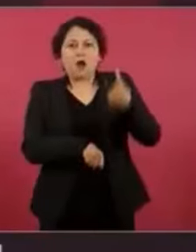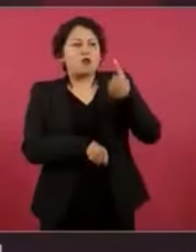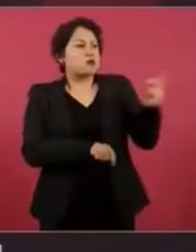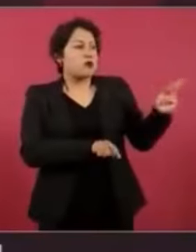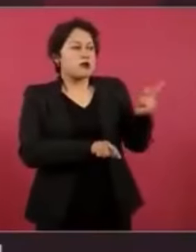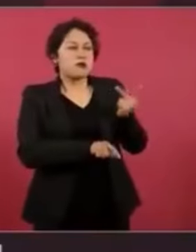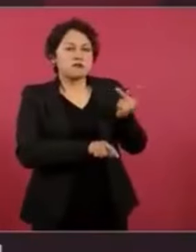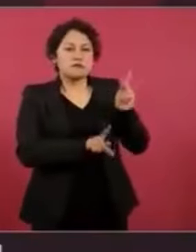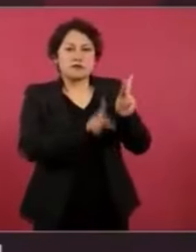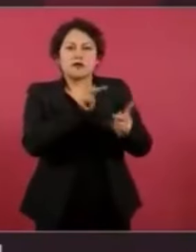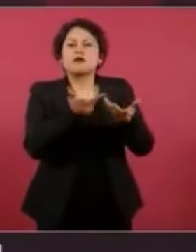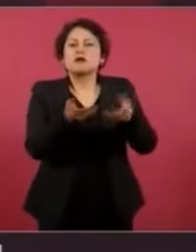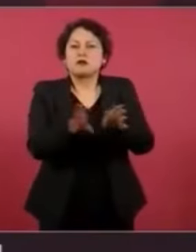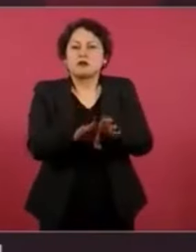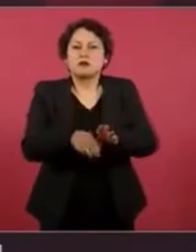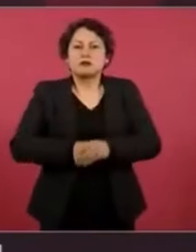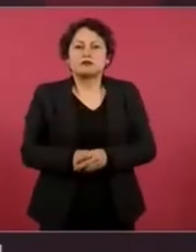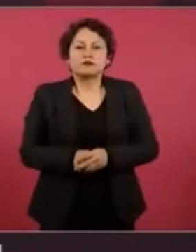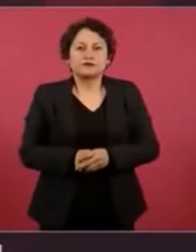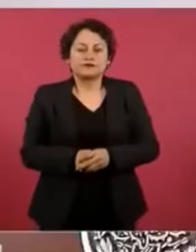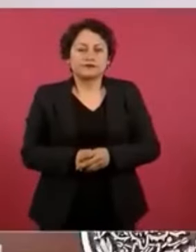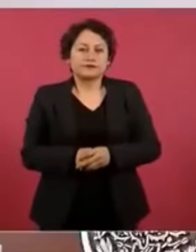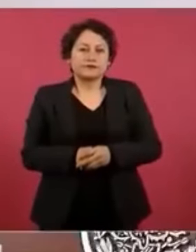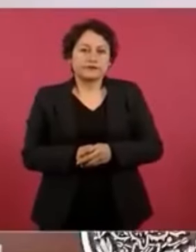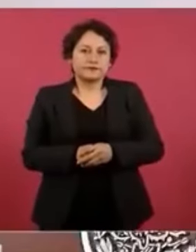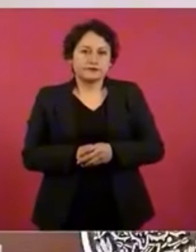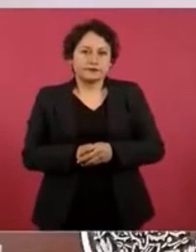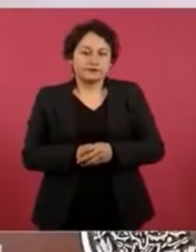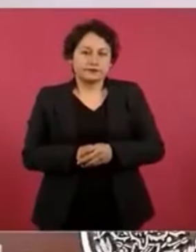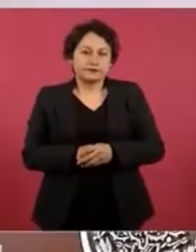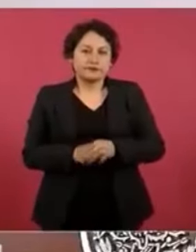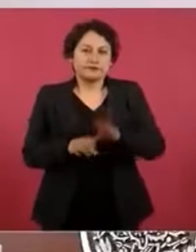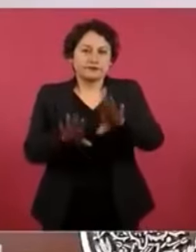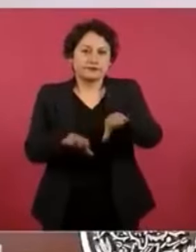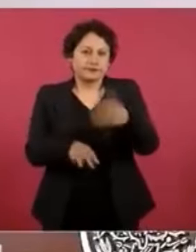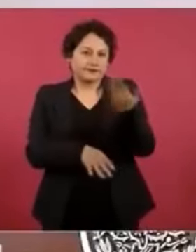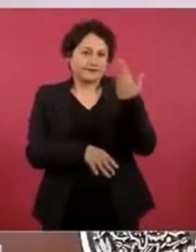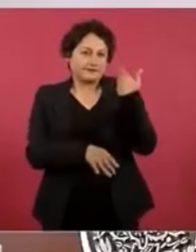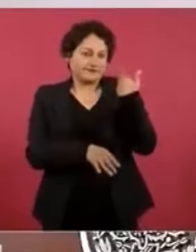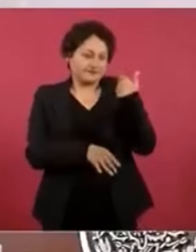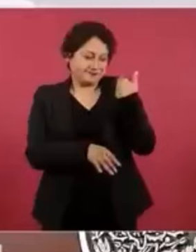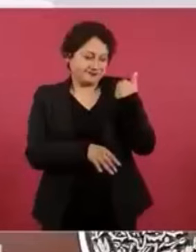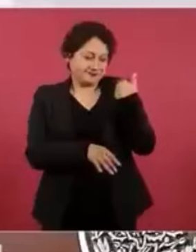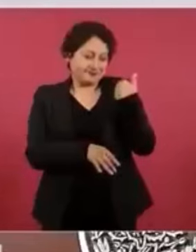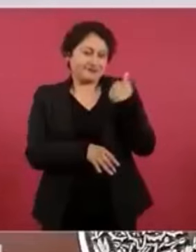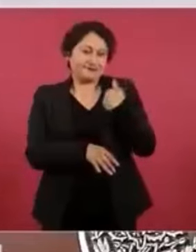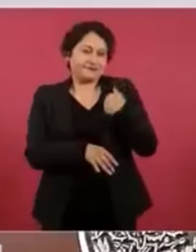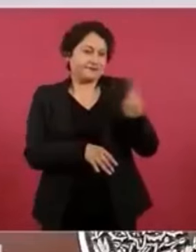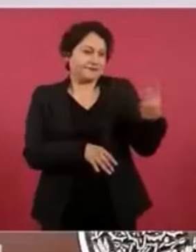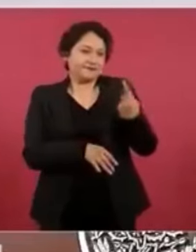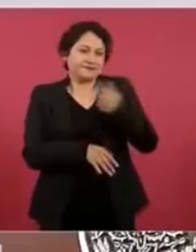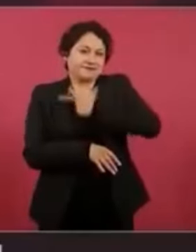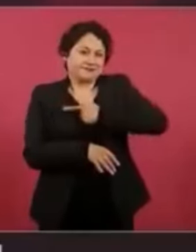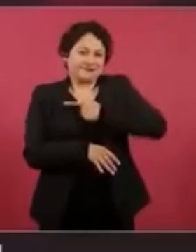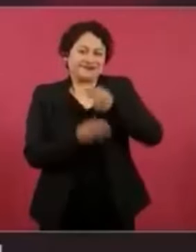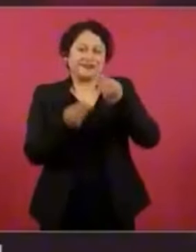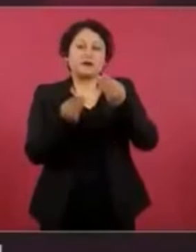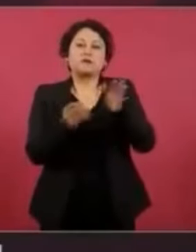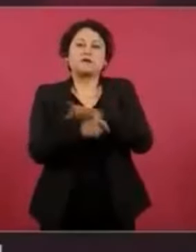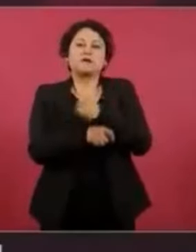mucho hace poco que este la venimos los dos en la